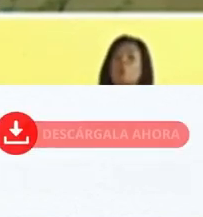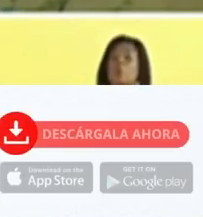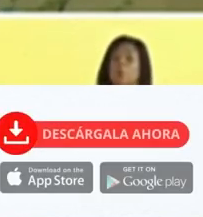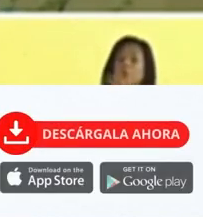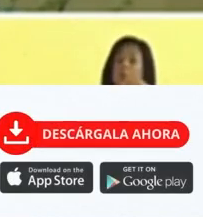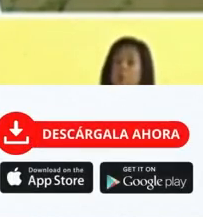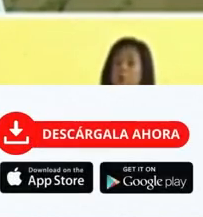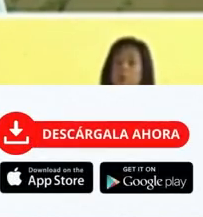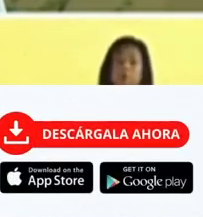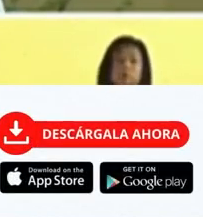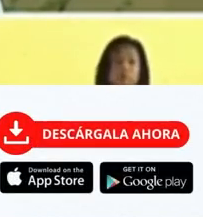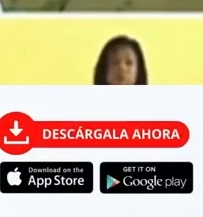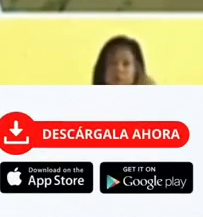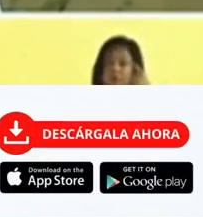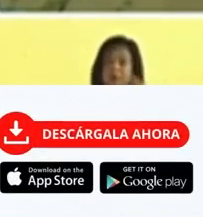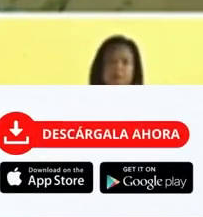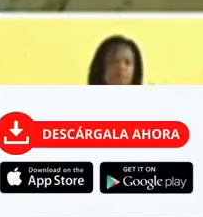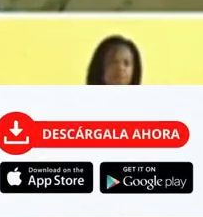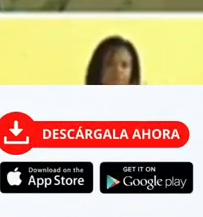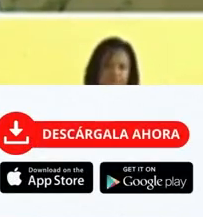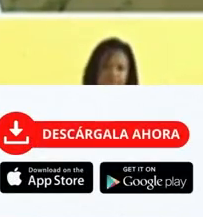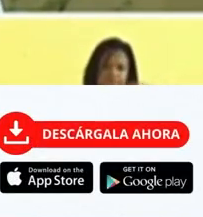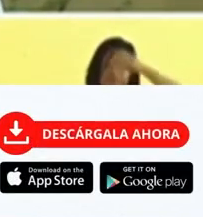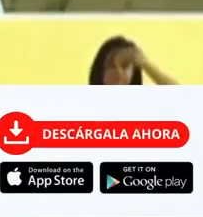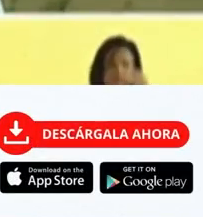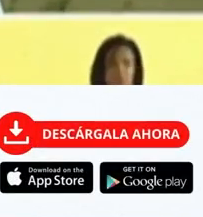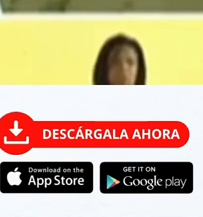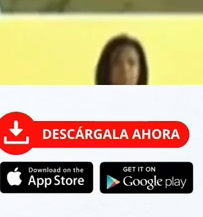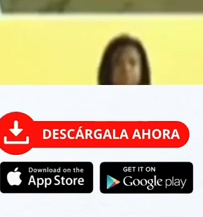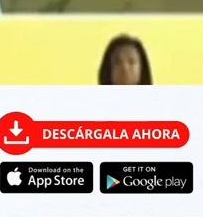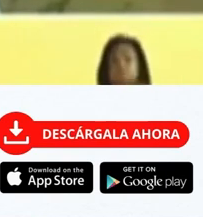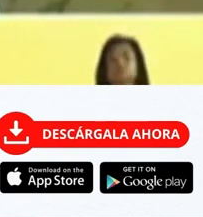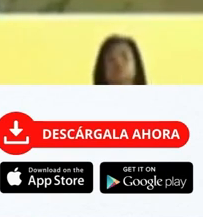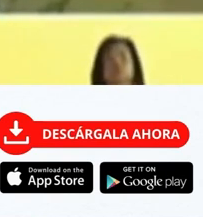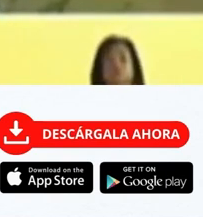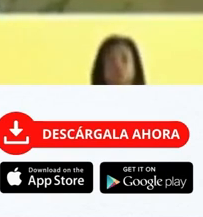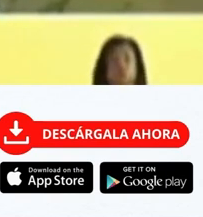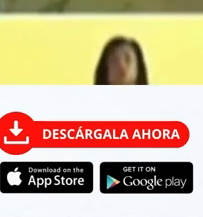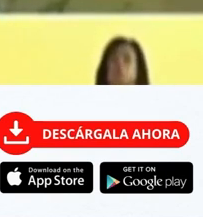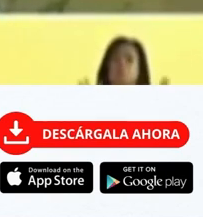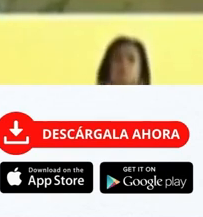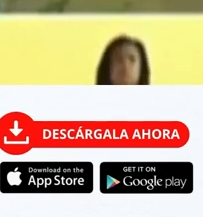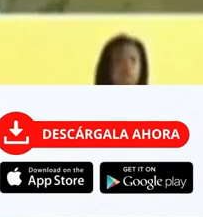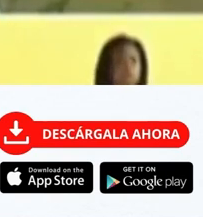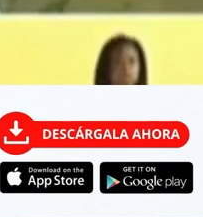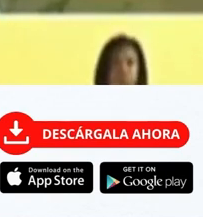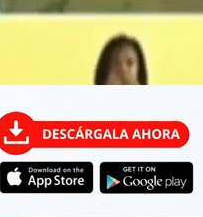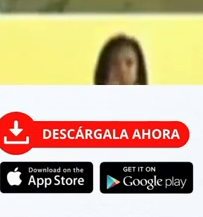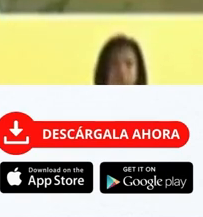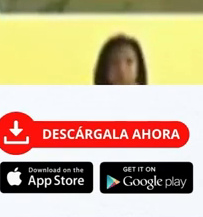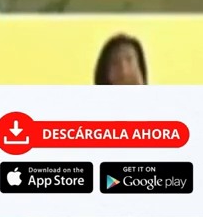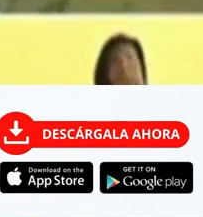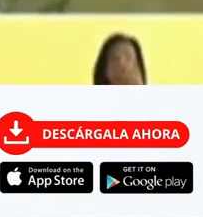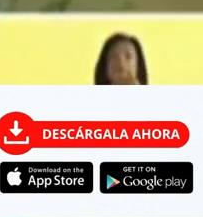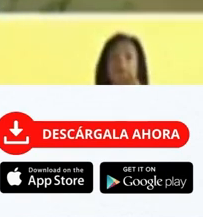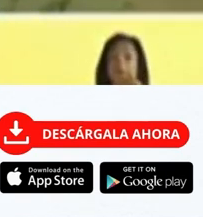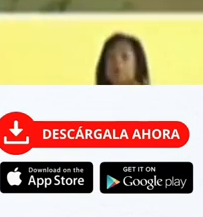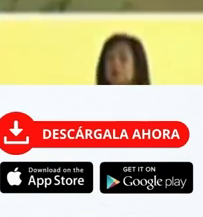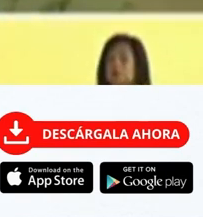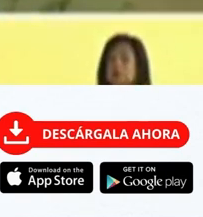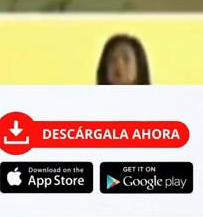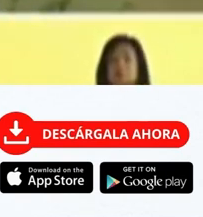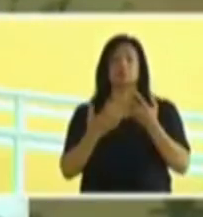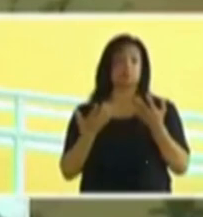a las aulas para desarrollar su talento representan lo más puro de la sociedad dominicana. En ellos